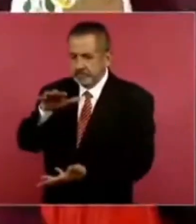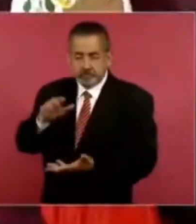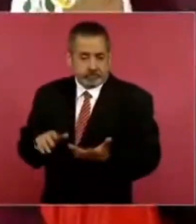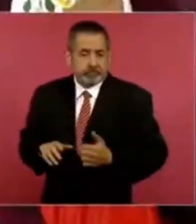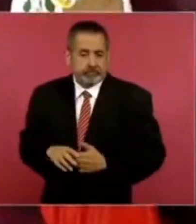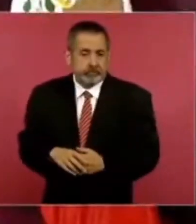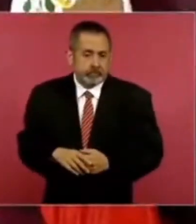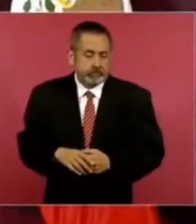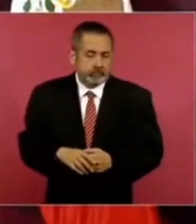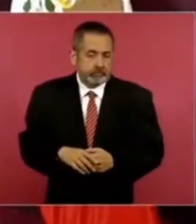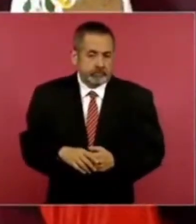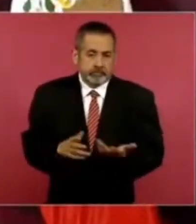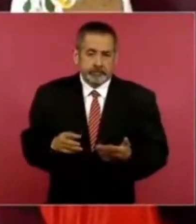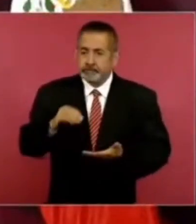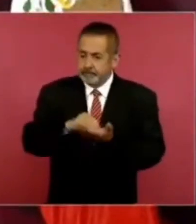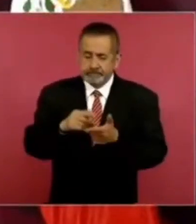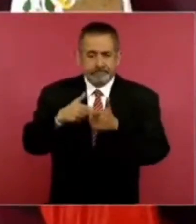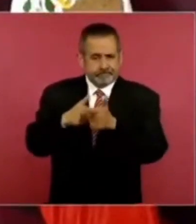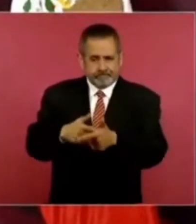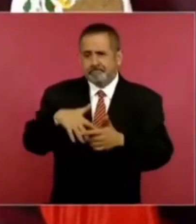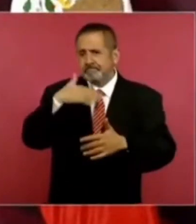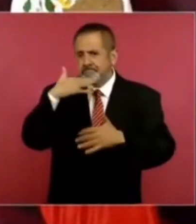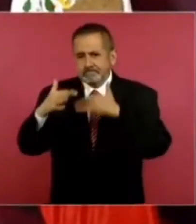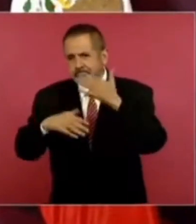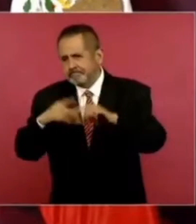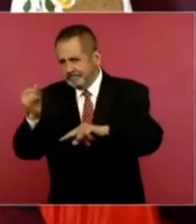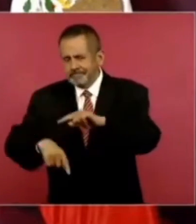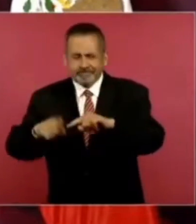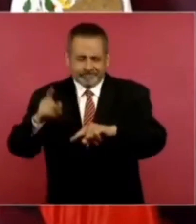Entonces sí hay que seguir combatiendo la corrupción,